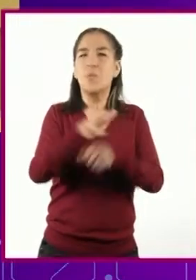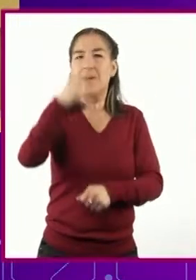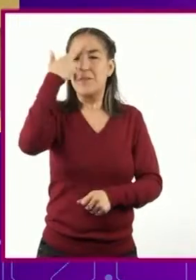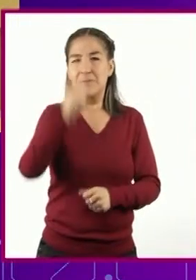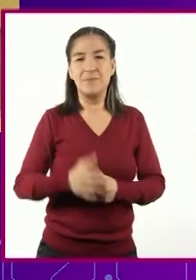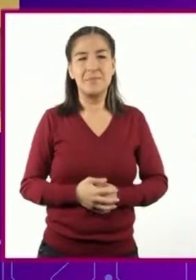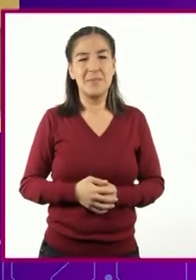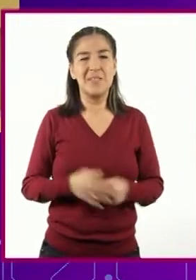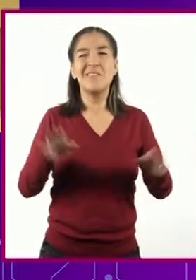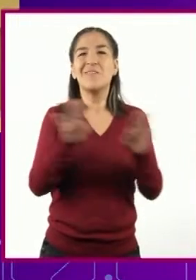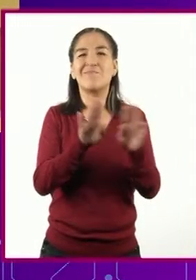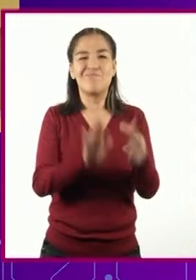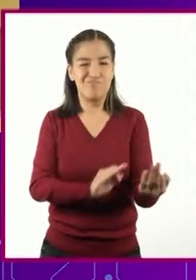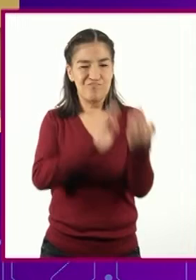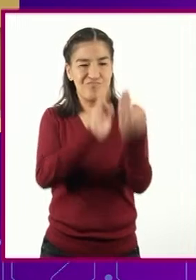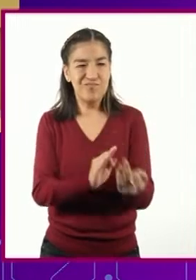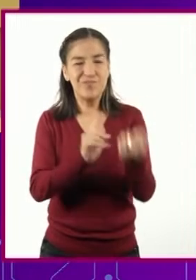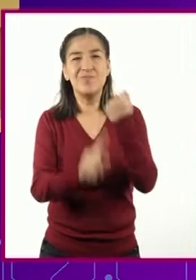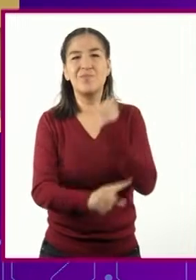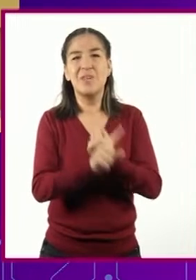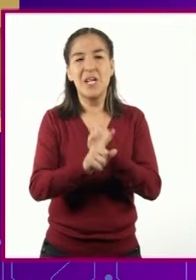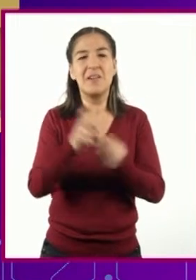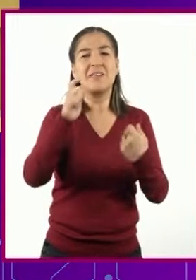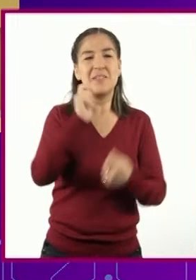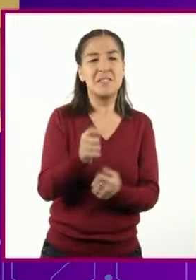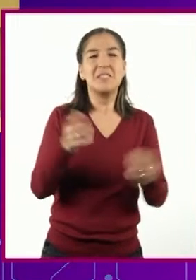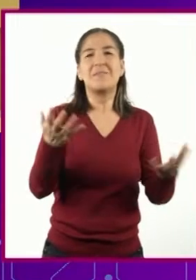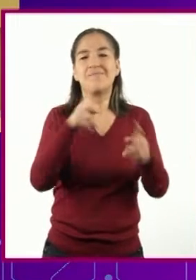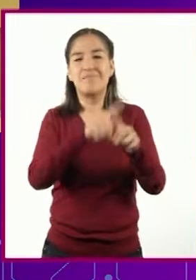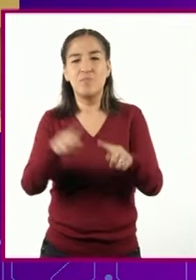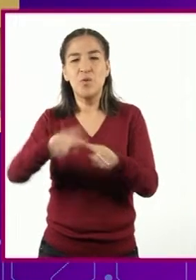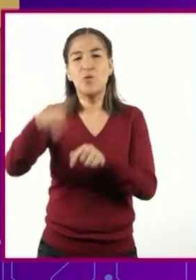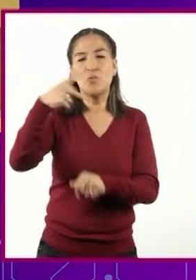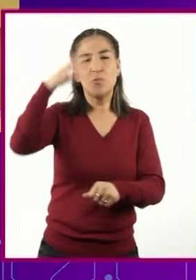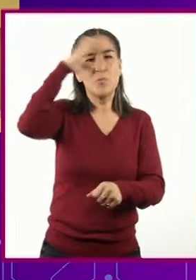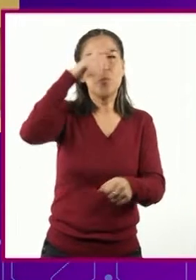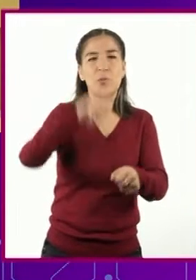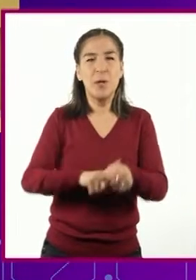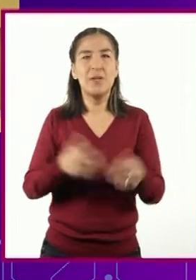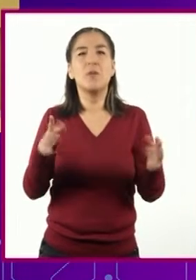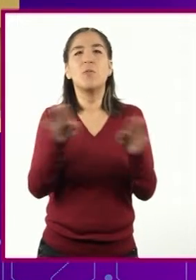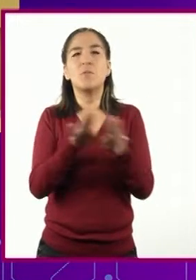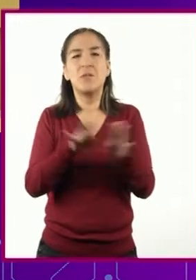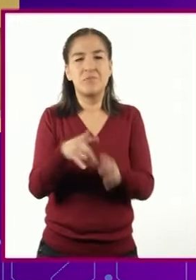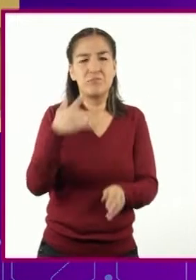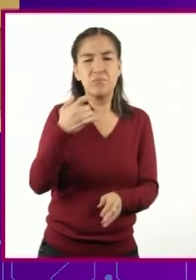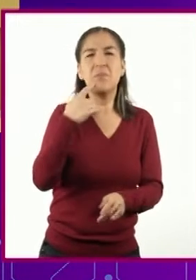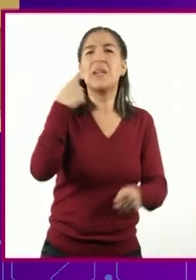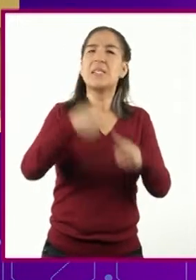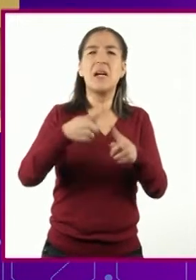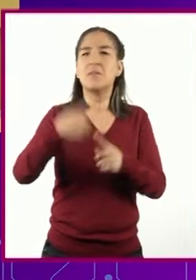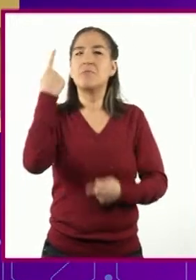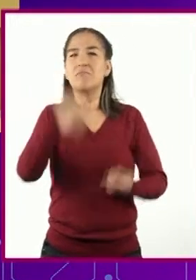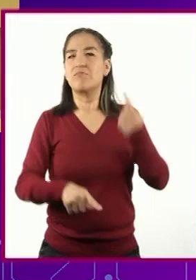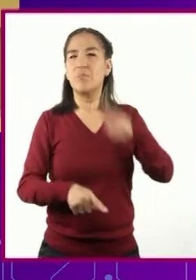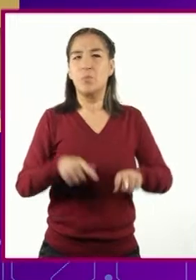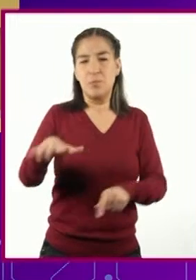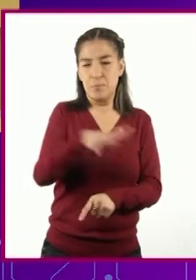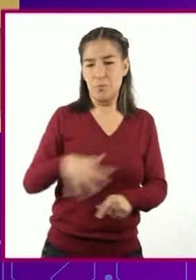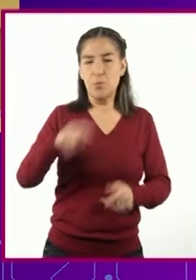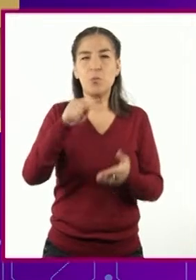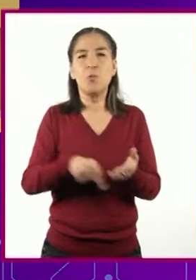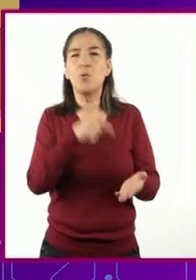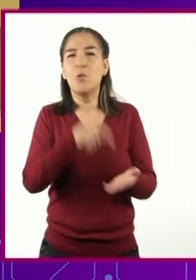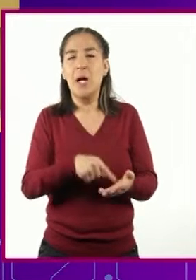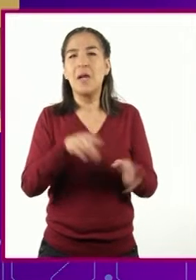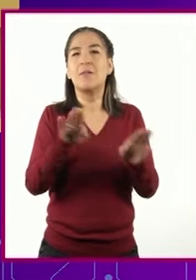presentar enfrentamientos debido a las diferencias culturales, a la lucha por el dominio del territorio o